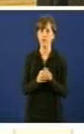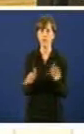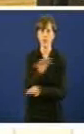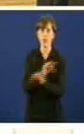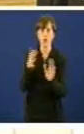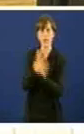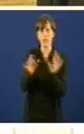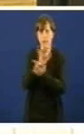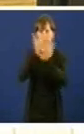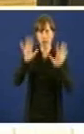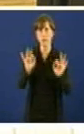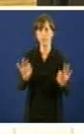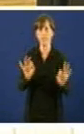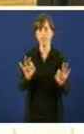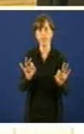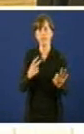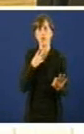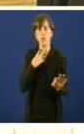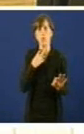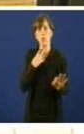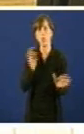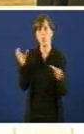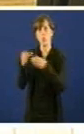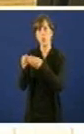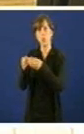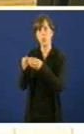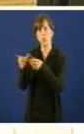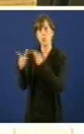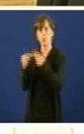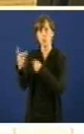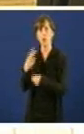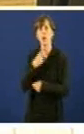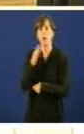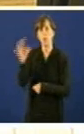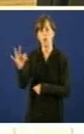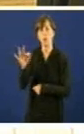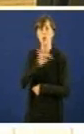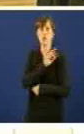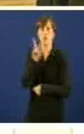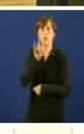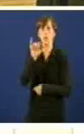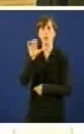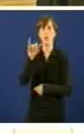aclaracións Ten a palabra polo Grupo Parlamentario do Bloque Nacionalista Galego señor Villetez Alonso